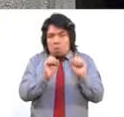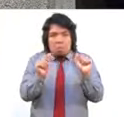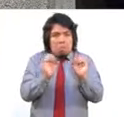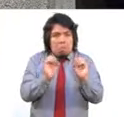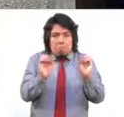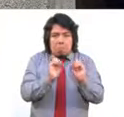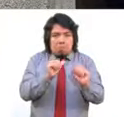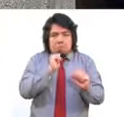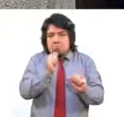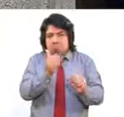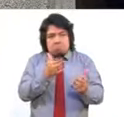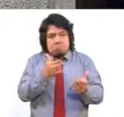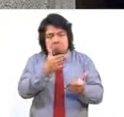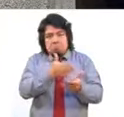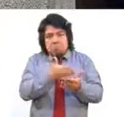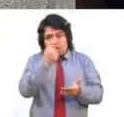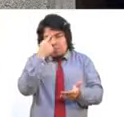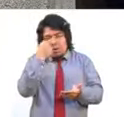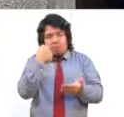asistir a estas personas?